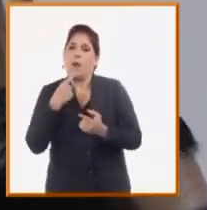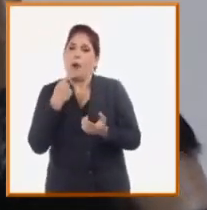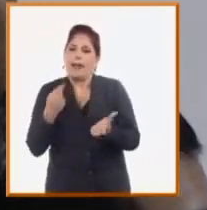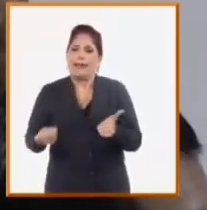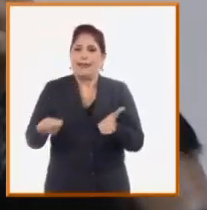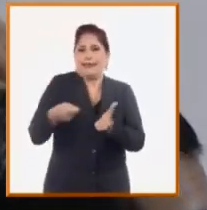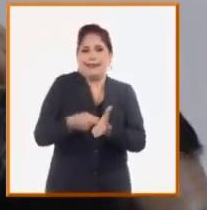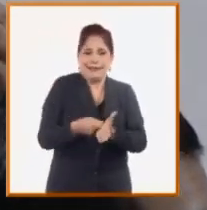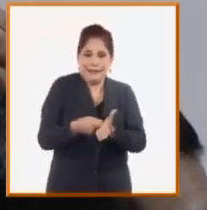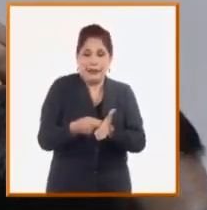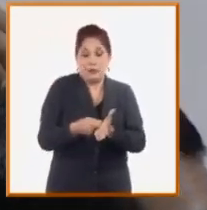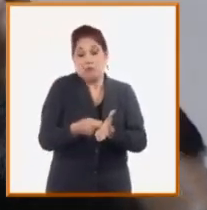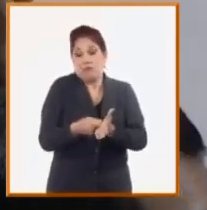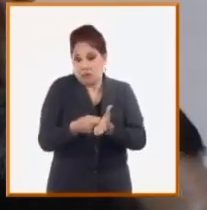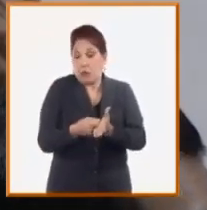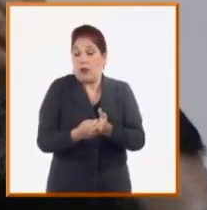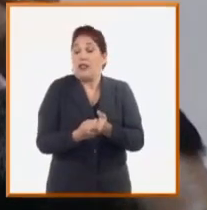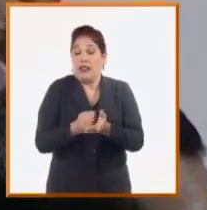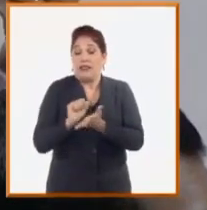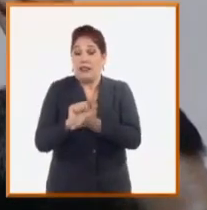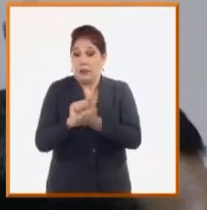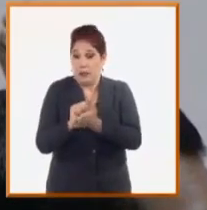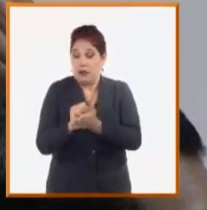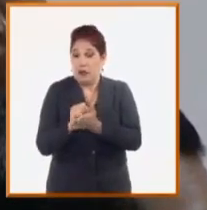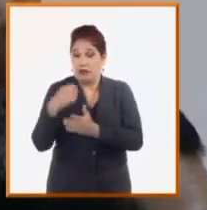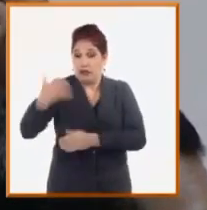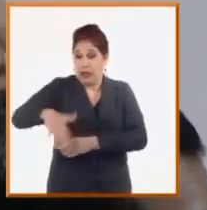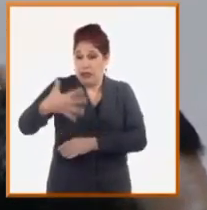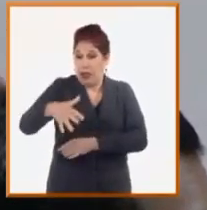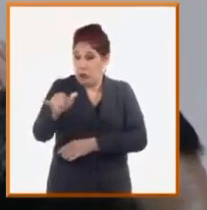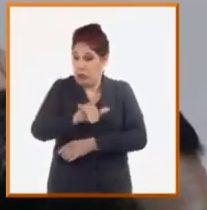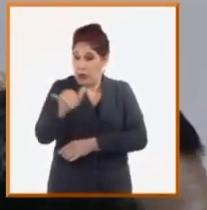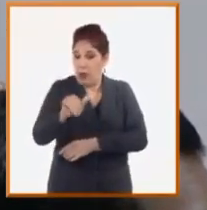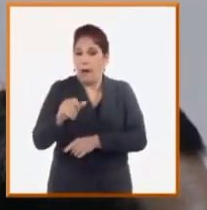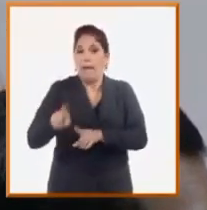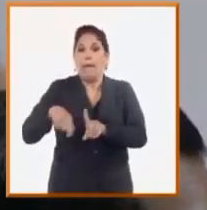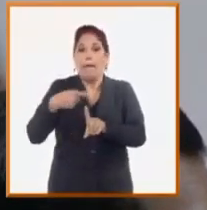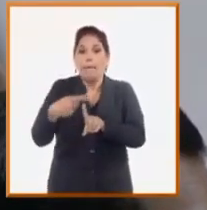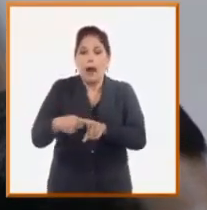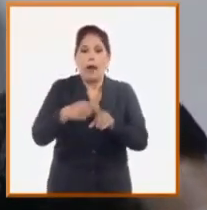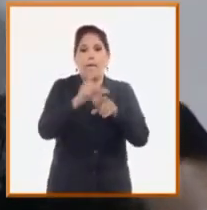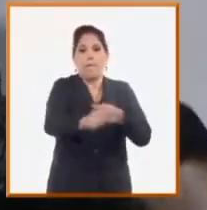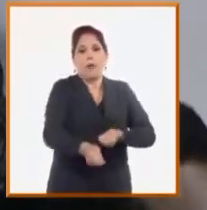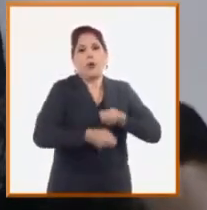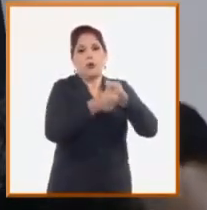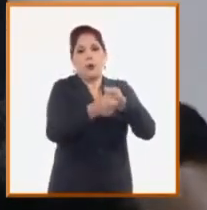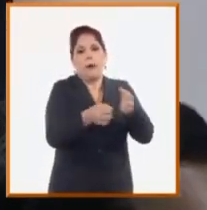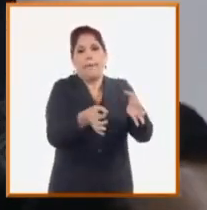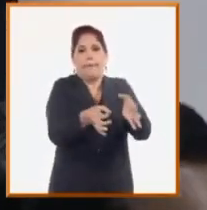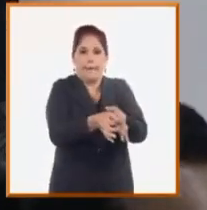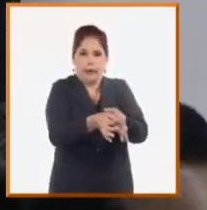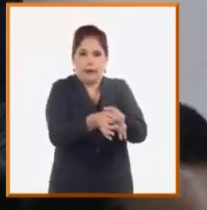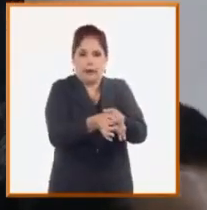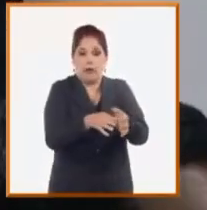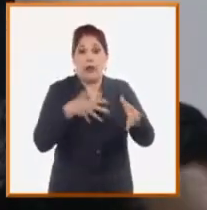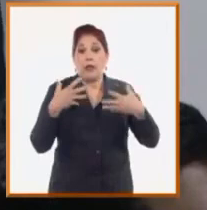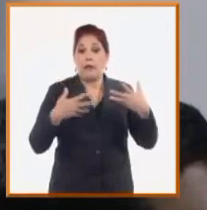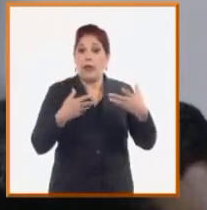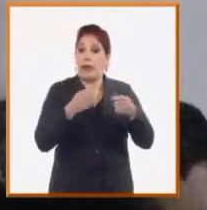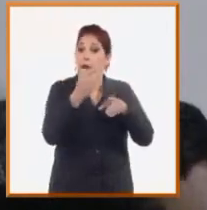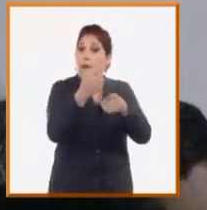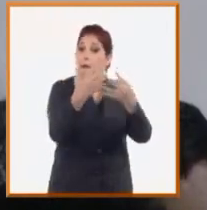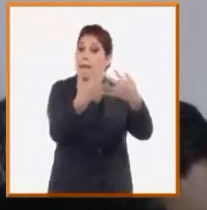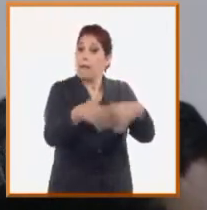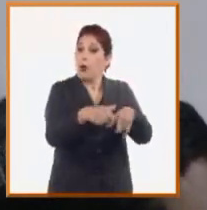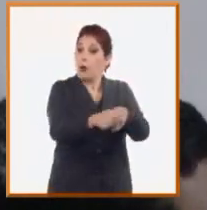llevan o que conllevan las actividades de servicio frente a las actividades productivas. Es decir, para realizar actividades productivas